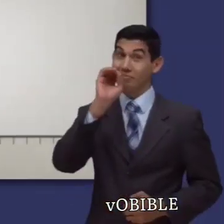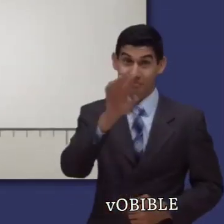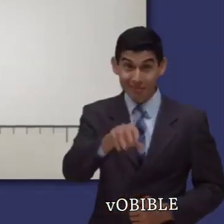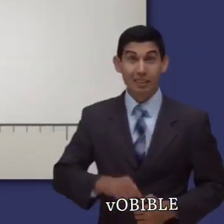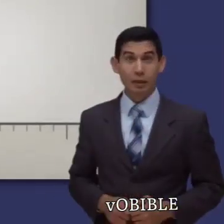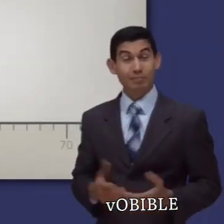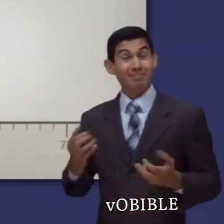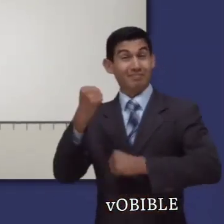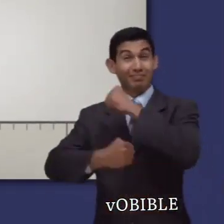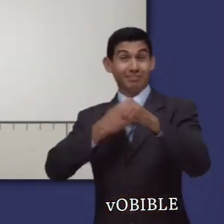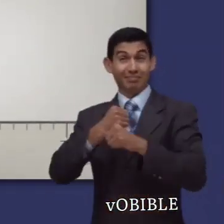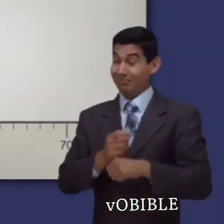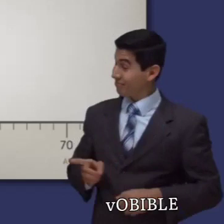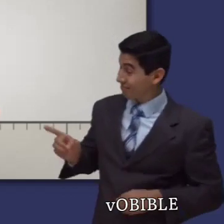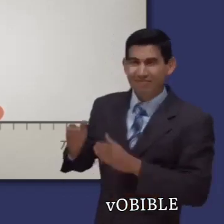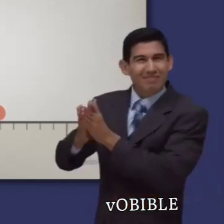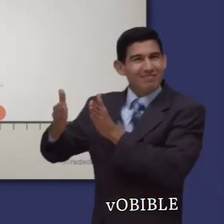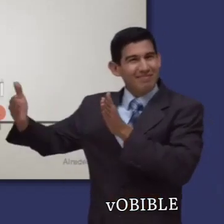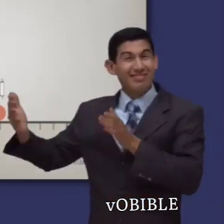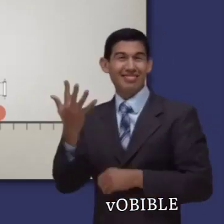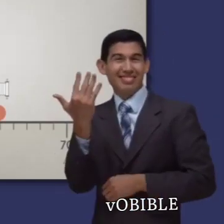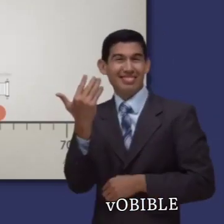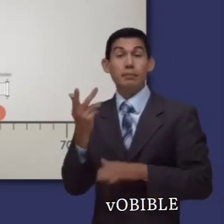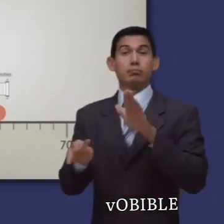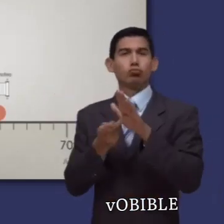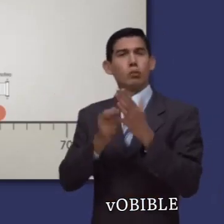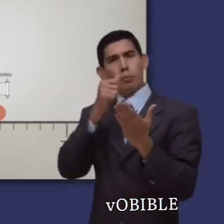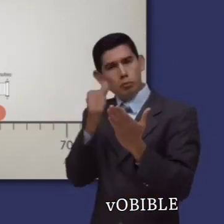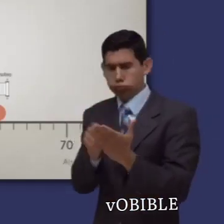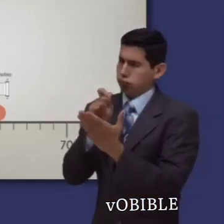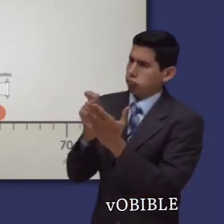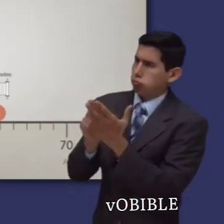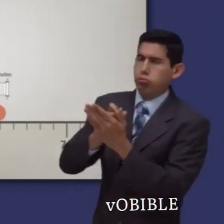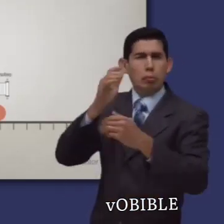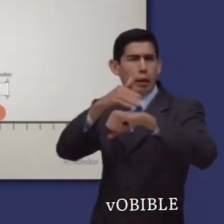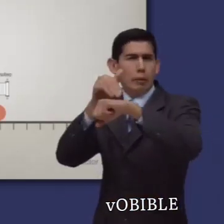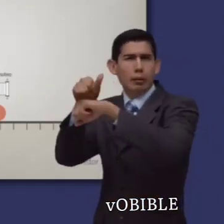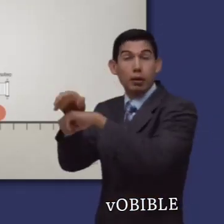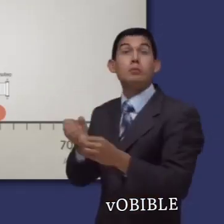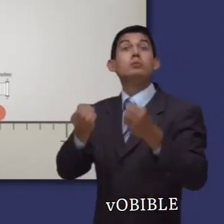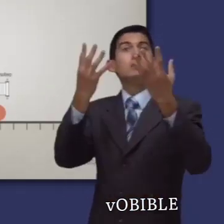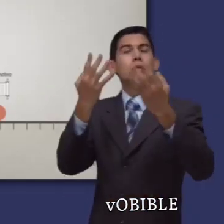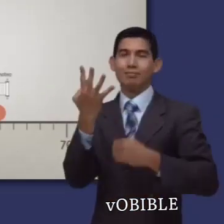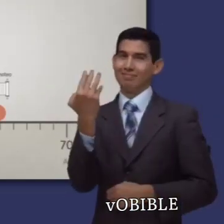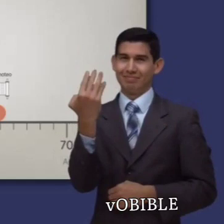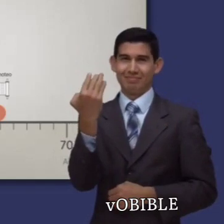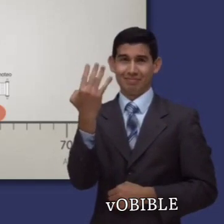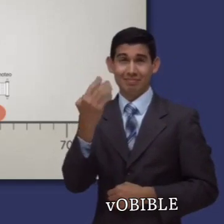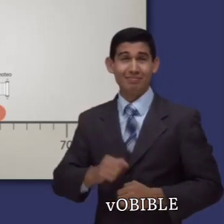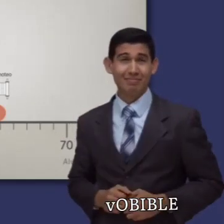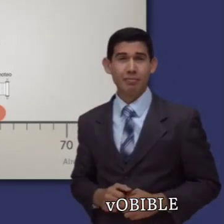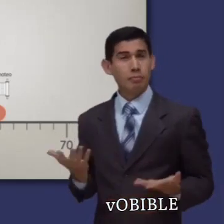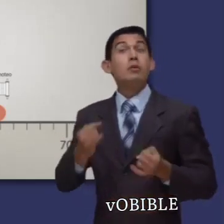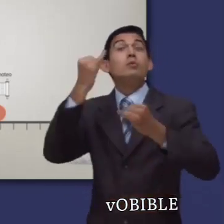¿Lo sabía? La segunda carta a Timoteo es la última de las 14 cartas inspiradas que Pablo